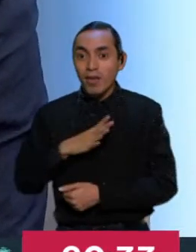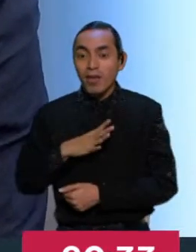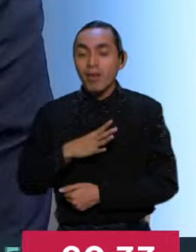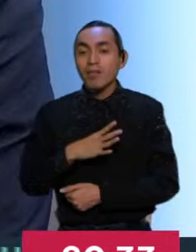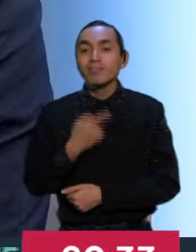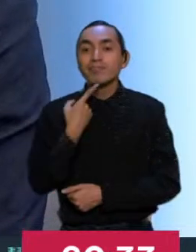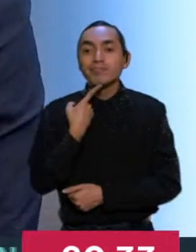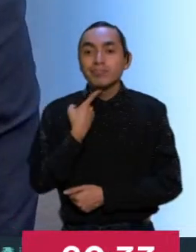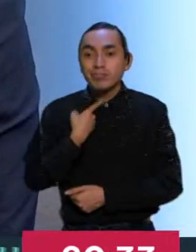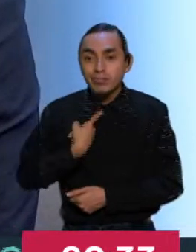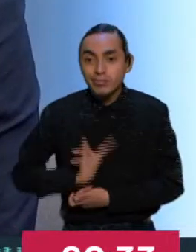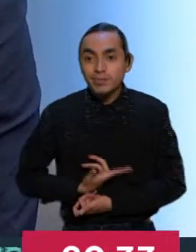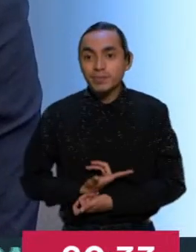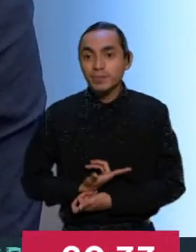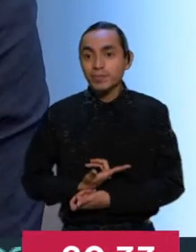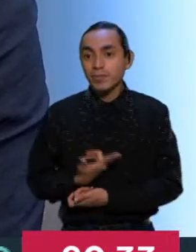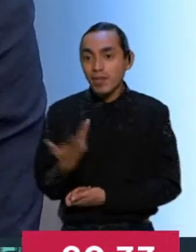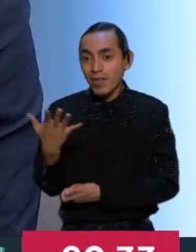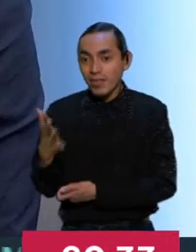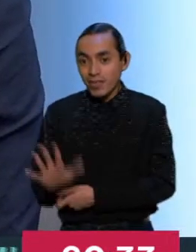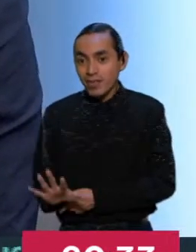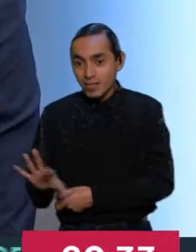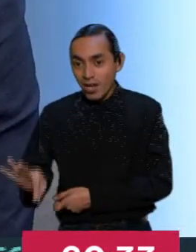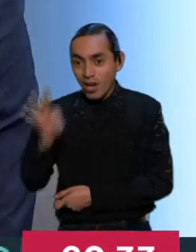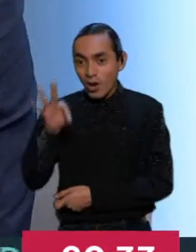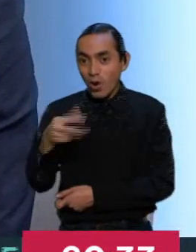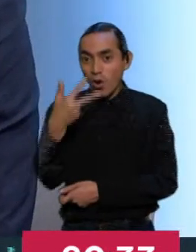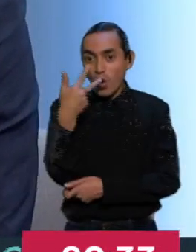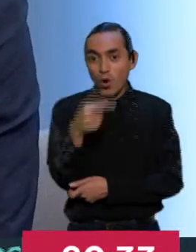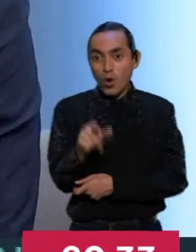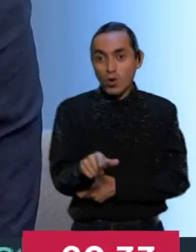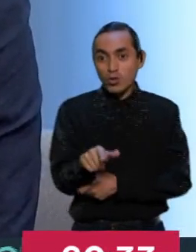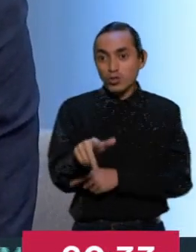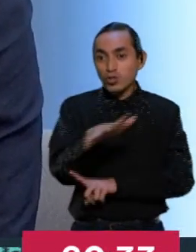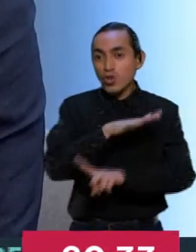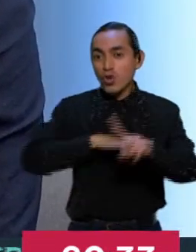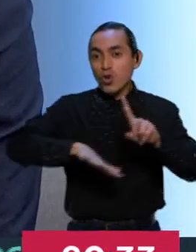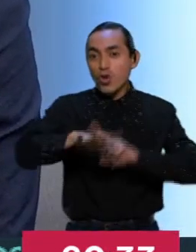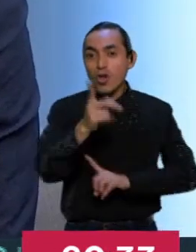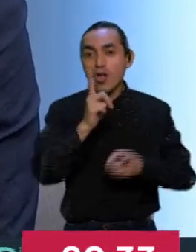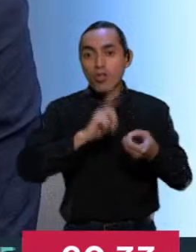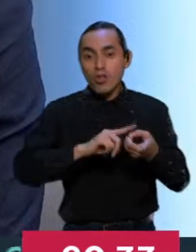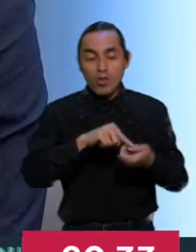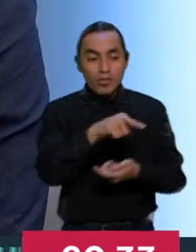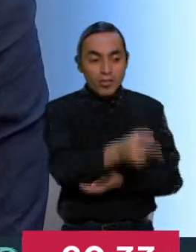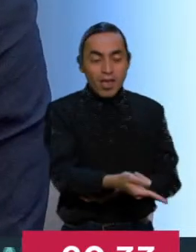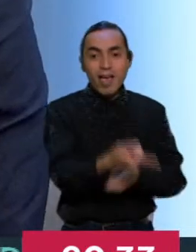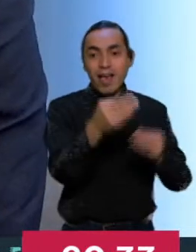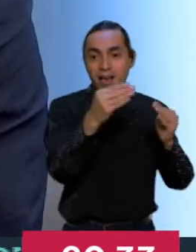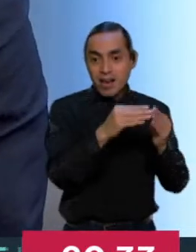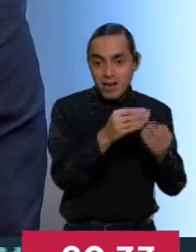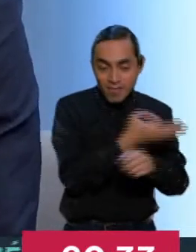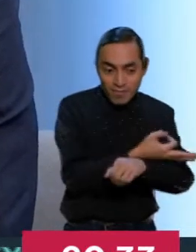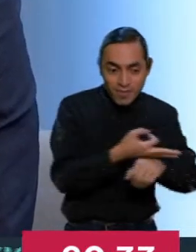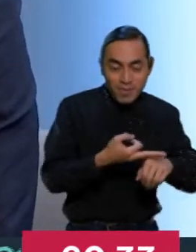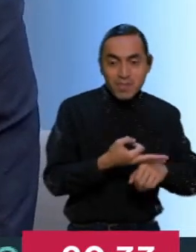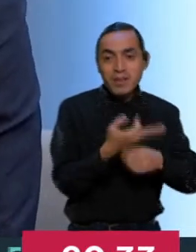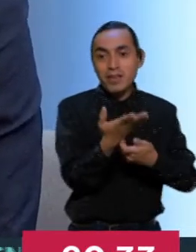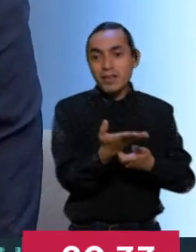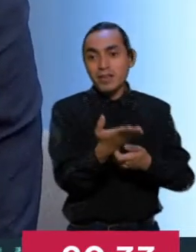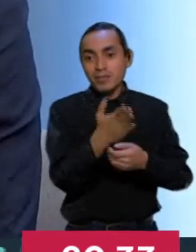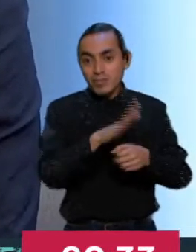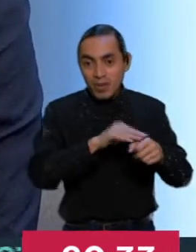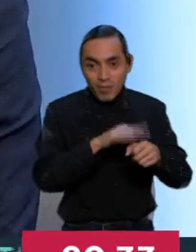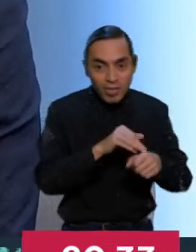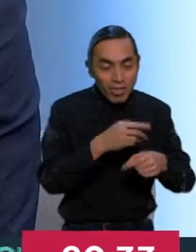Y de ahí que 8 de cada 10 casos de violencia sexual ocurren en los contextos familiares y de protección. Y bueno, obviamente también otra realidad